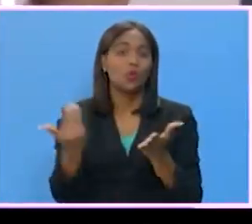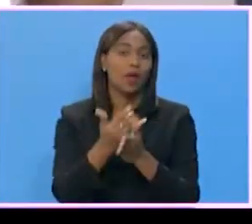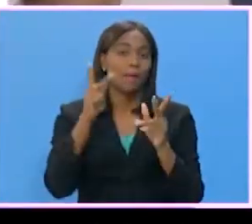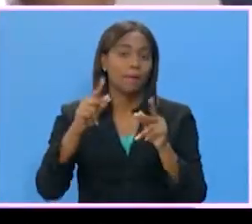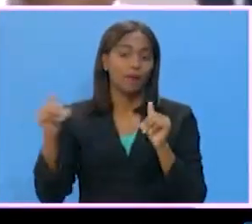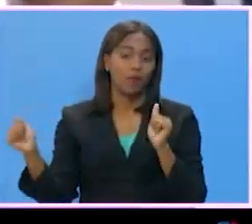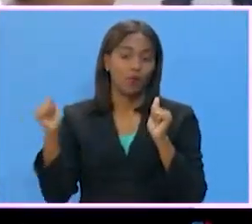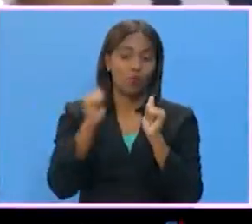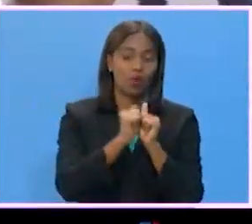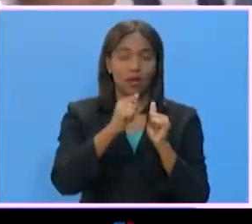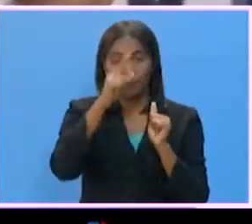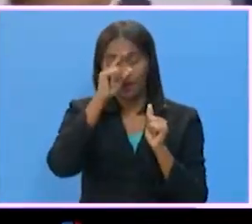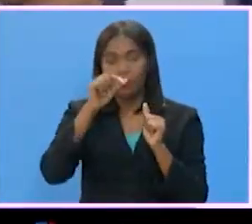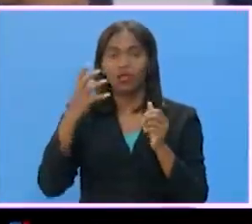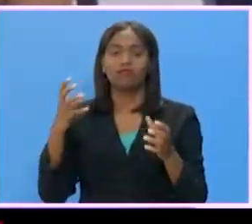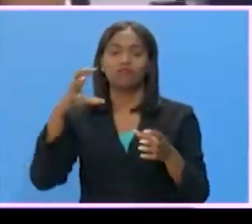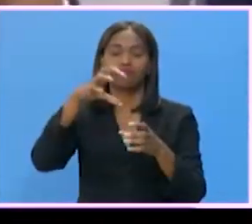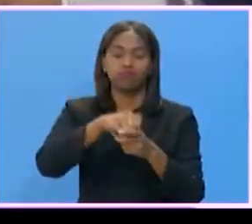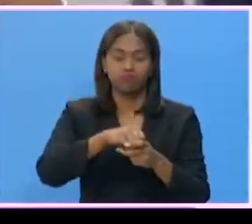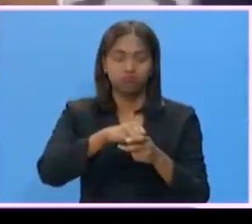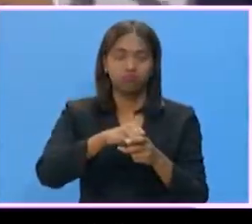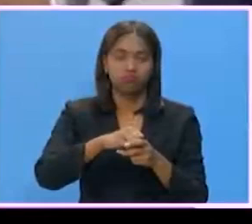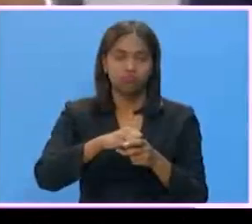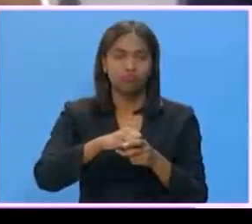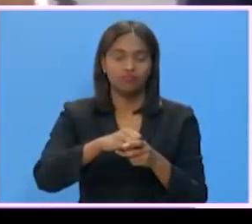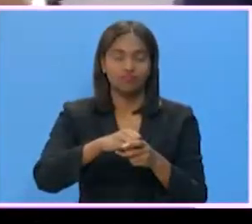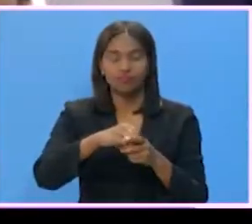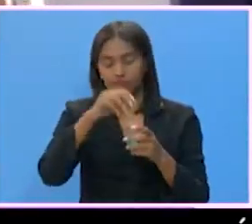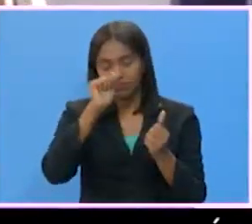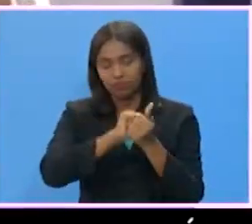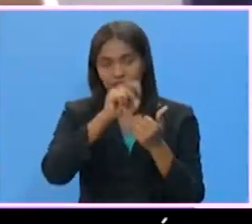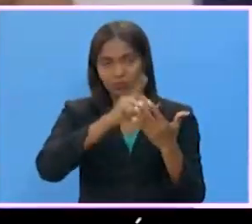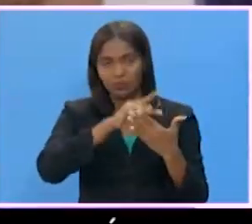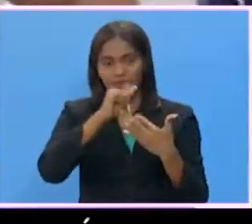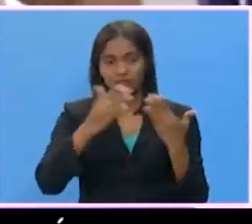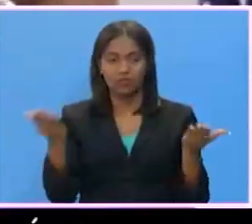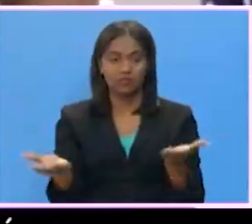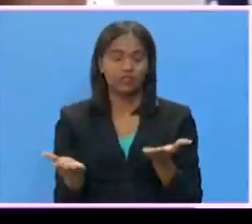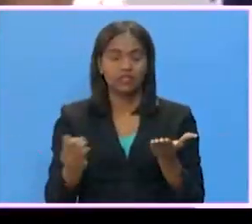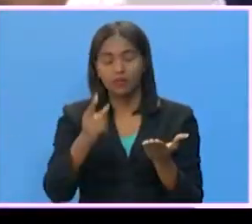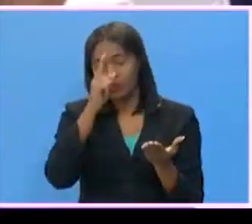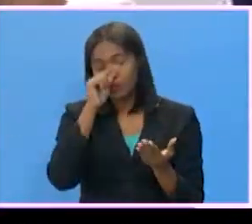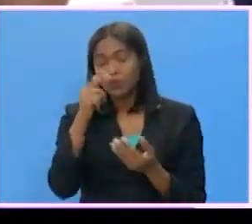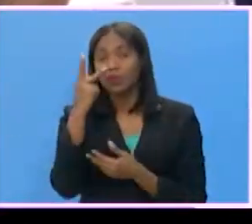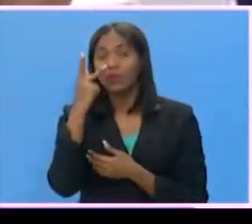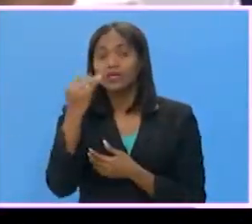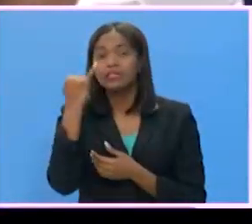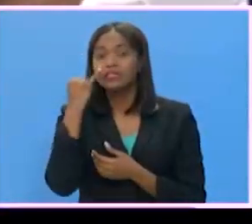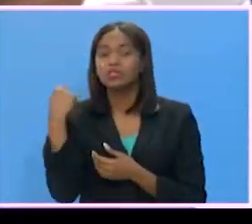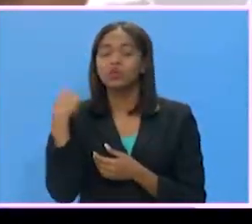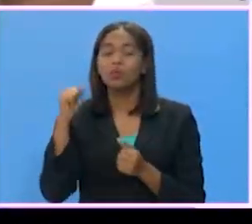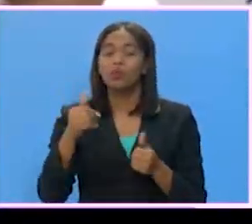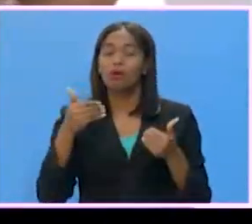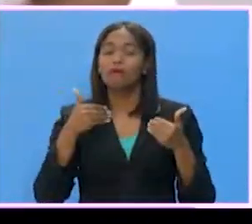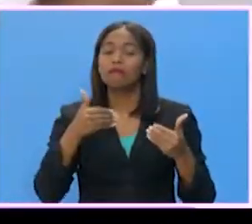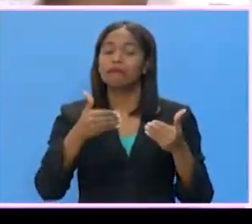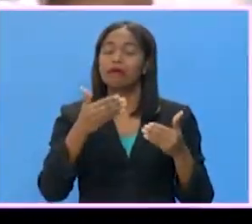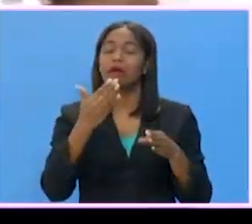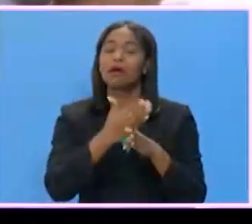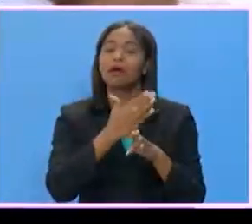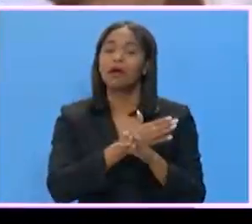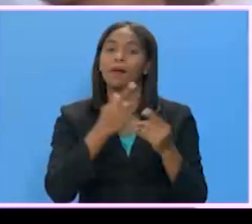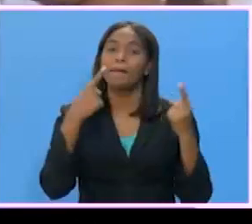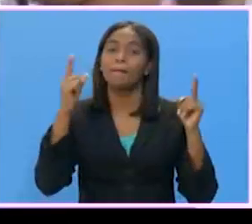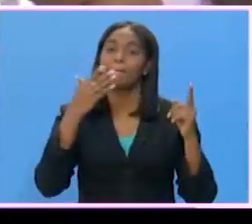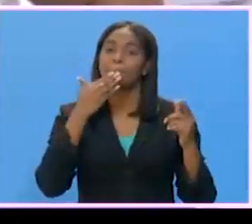con los veteranos para que se incluyan al proyecto de aquí de León, a ver si podemos tirar para adelante, con Dios por delante. Lo